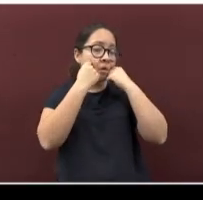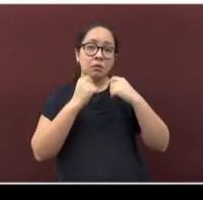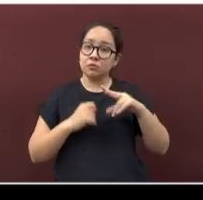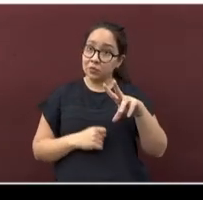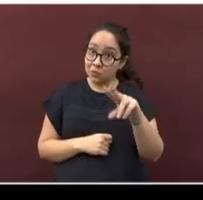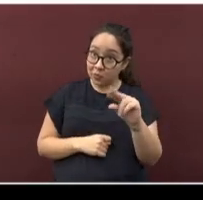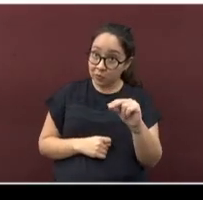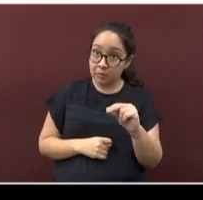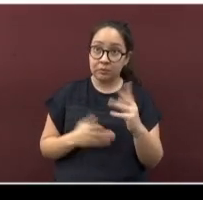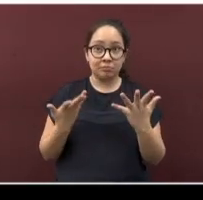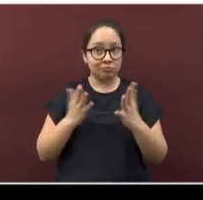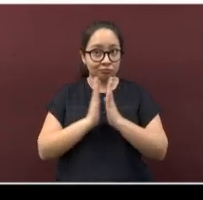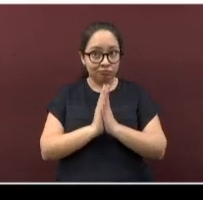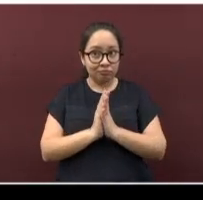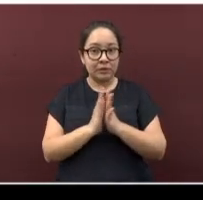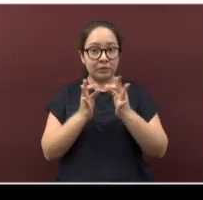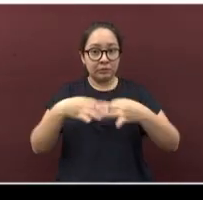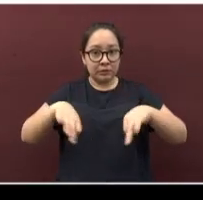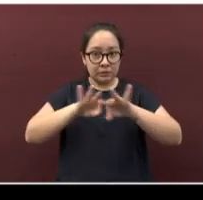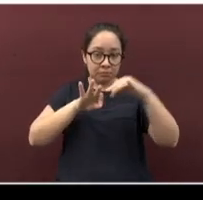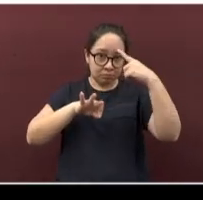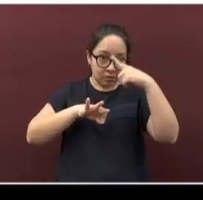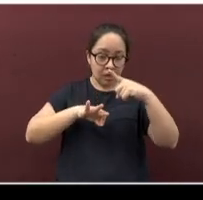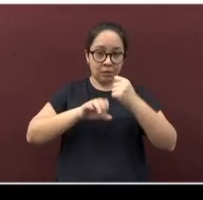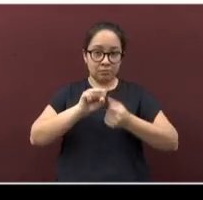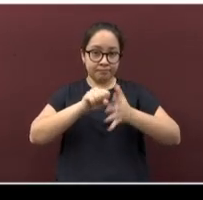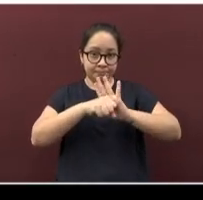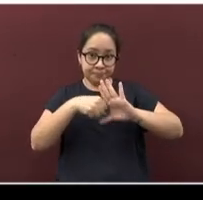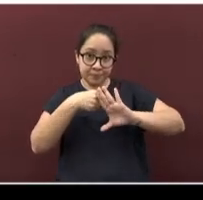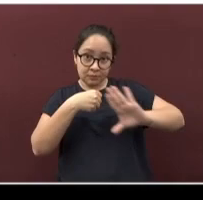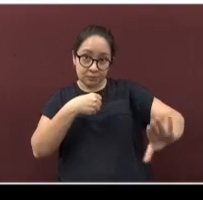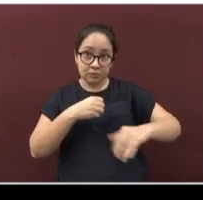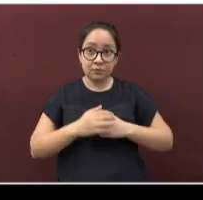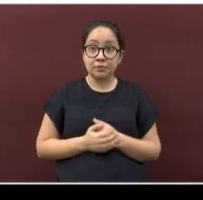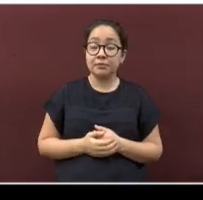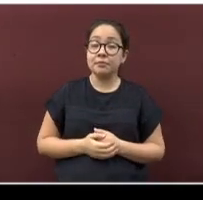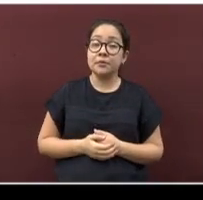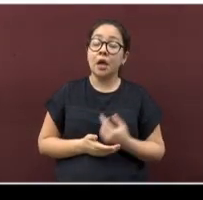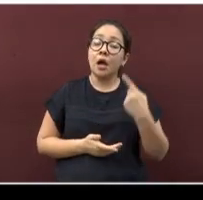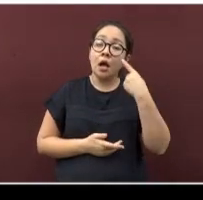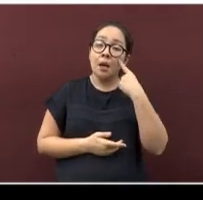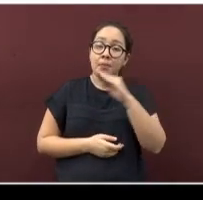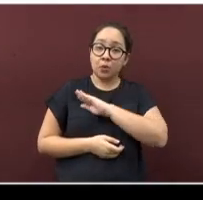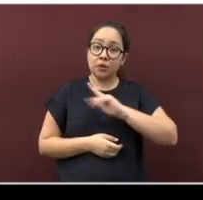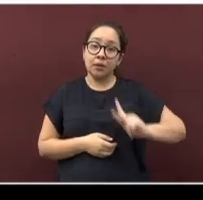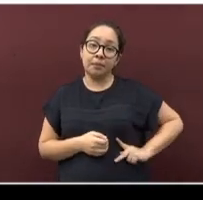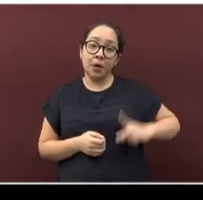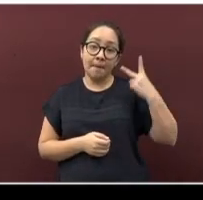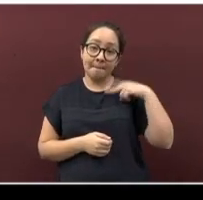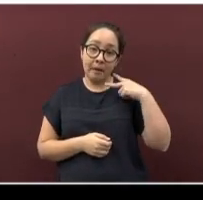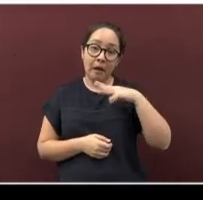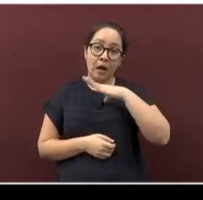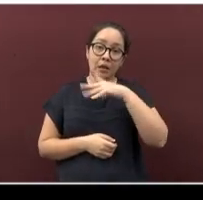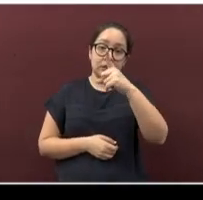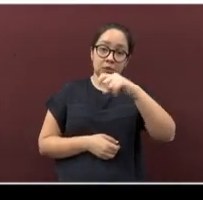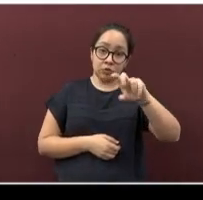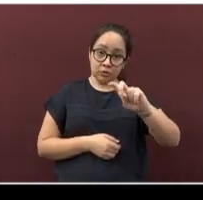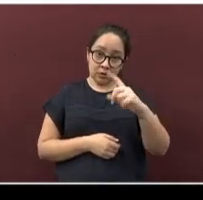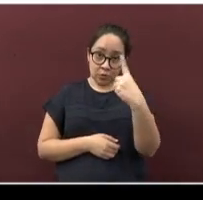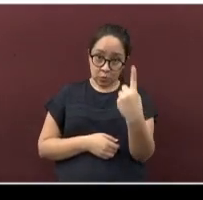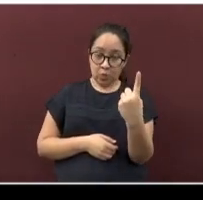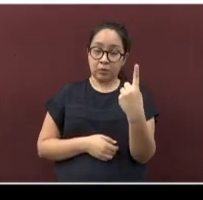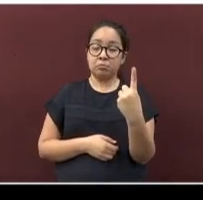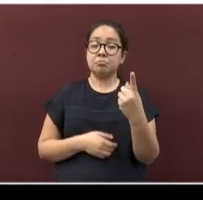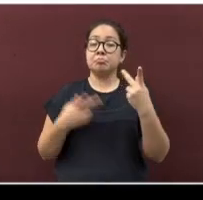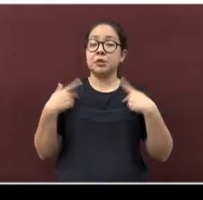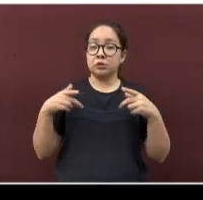expongan al contagio ahora en el municipio de veracruz se registran 131 casos